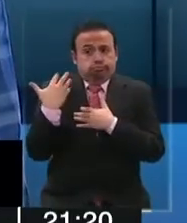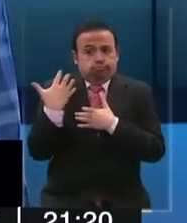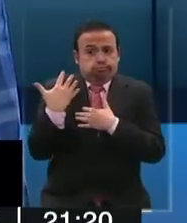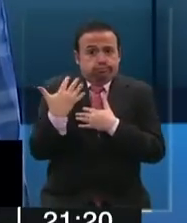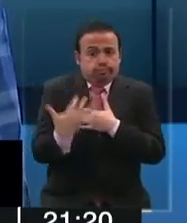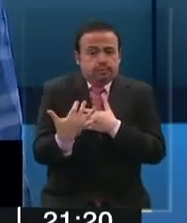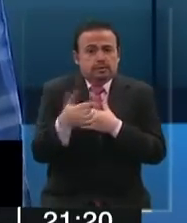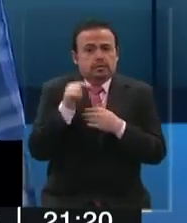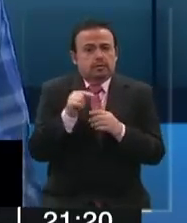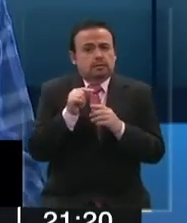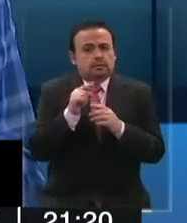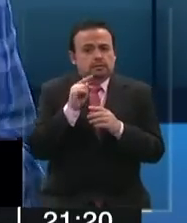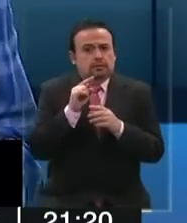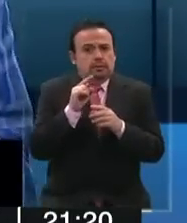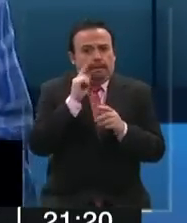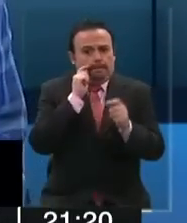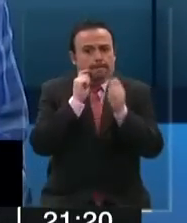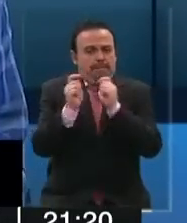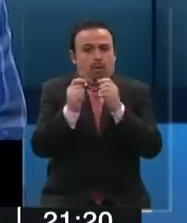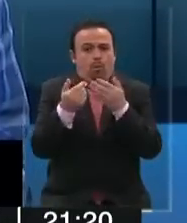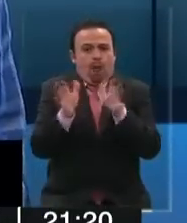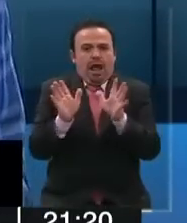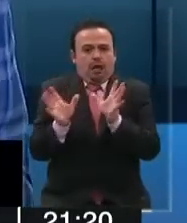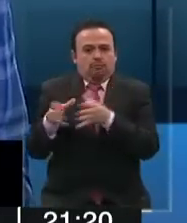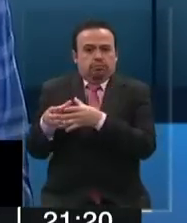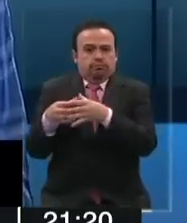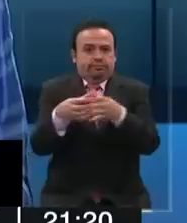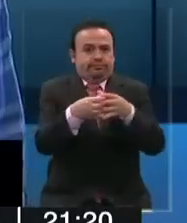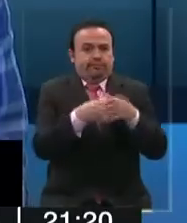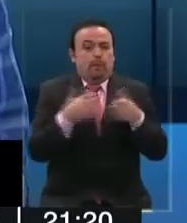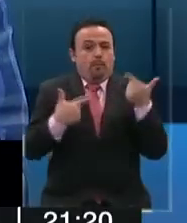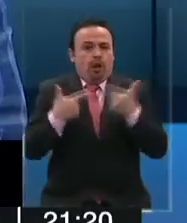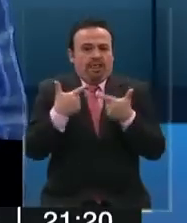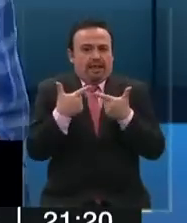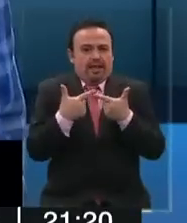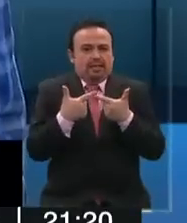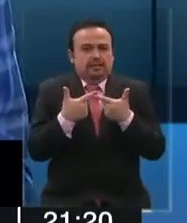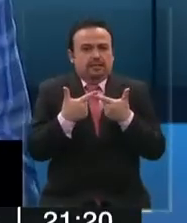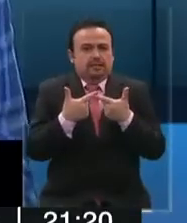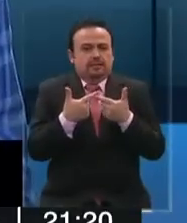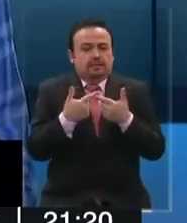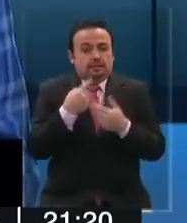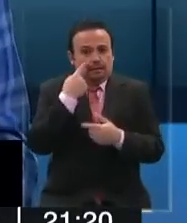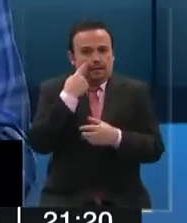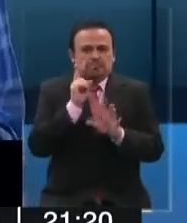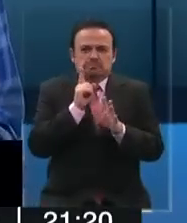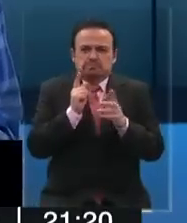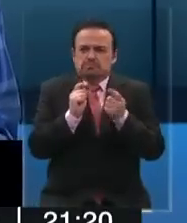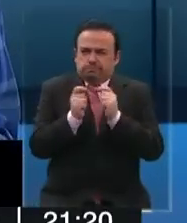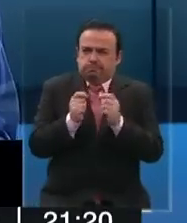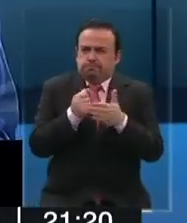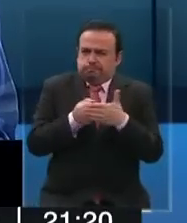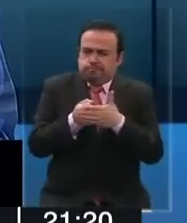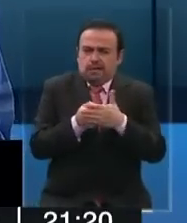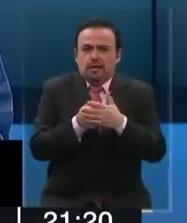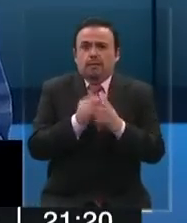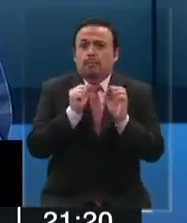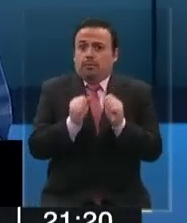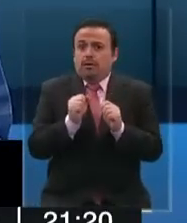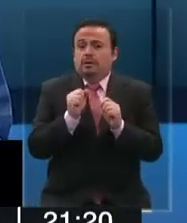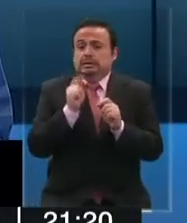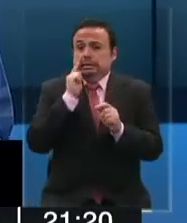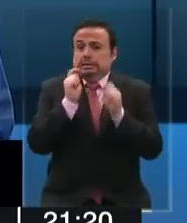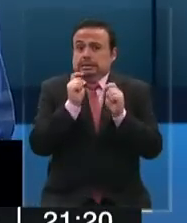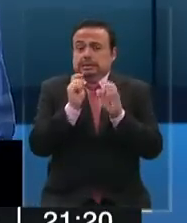ser fatal para cualquier colectividad que lo intente siento que debemos